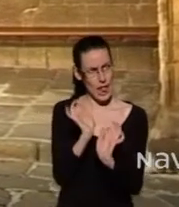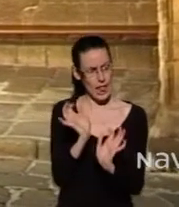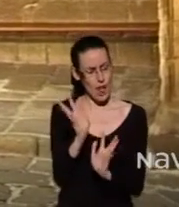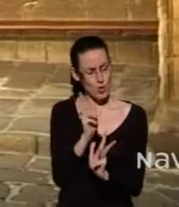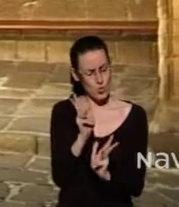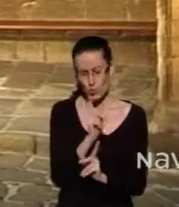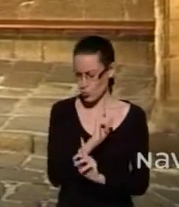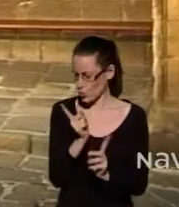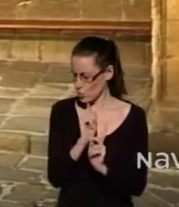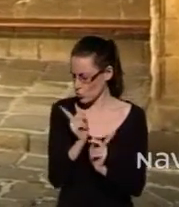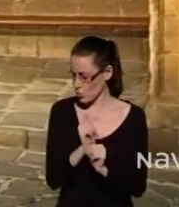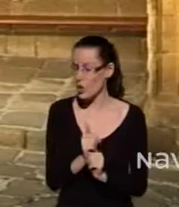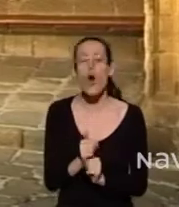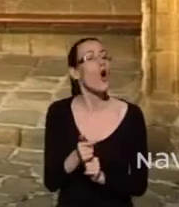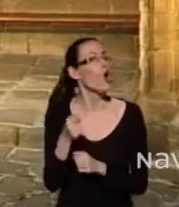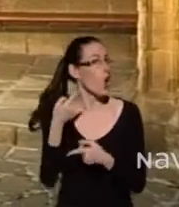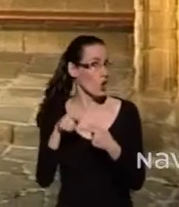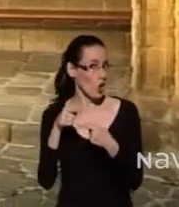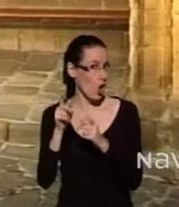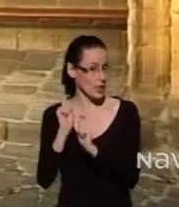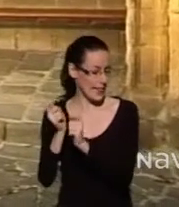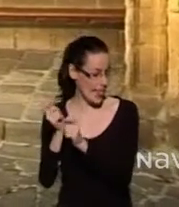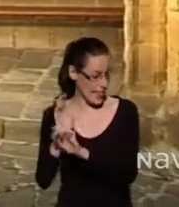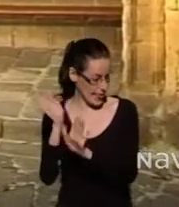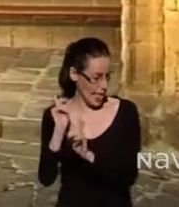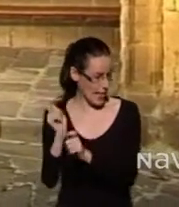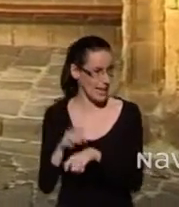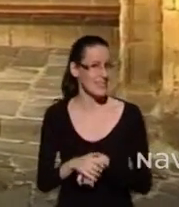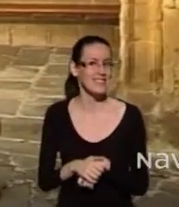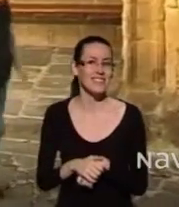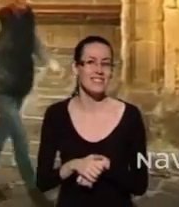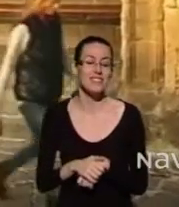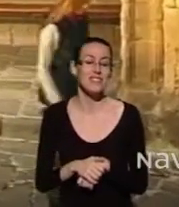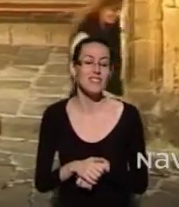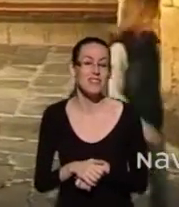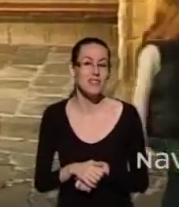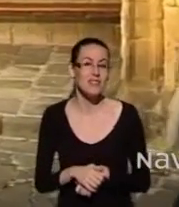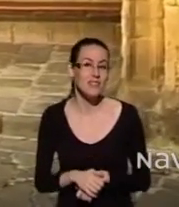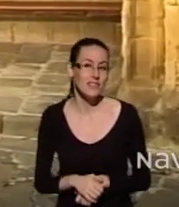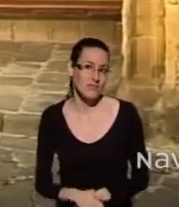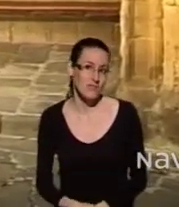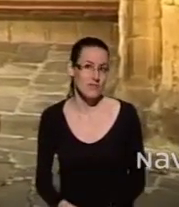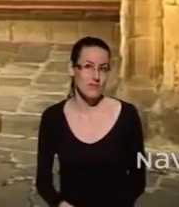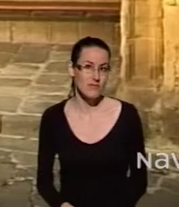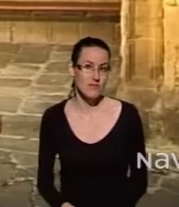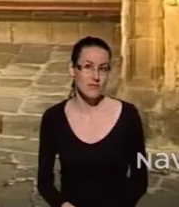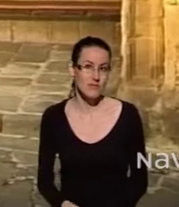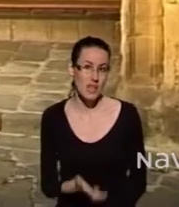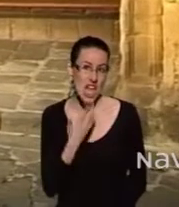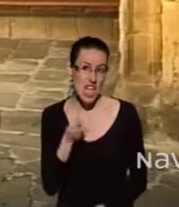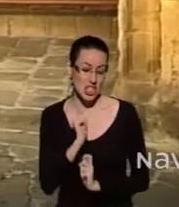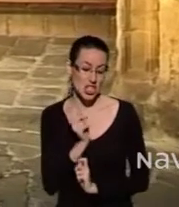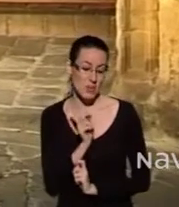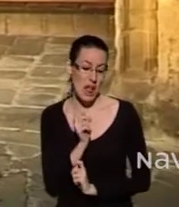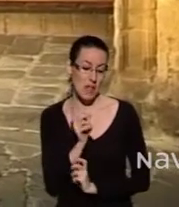No. Cosas que te dan. Cosas que te dan. Y si no, Pues oye, si te da... desaparecen.